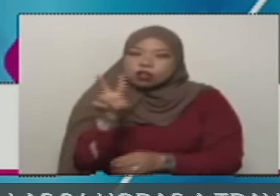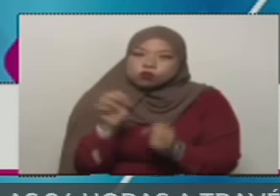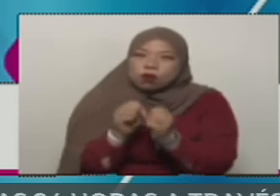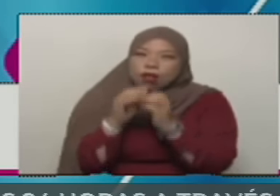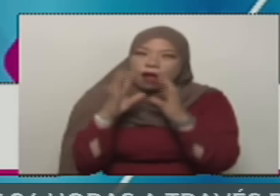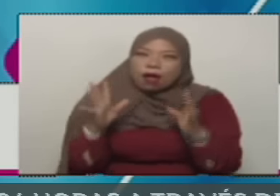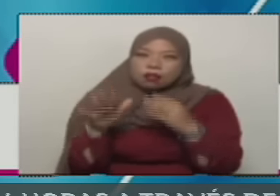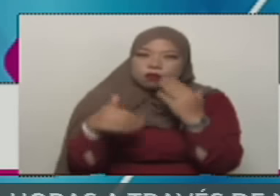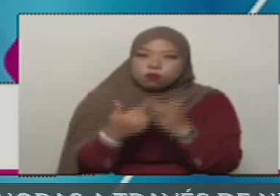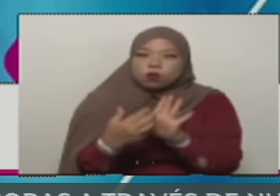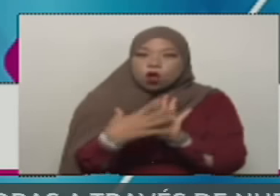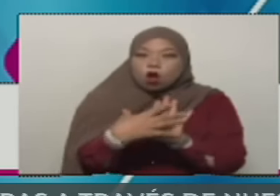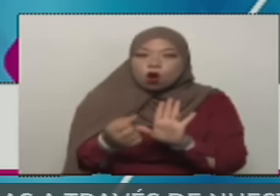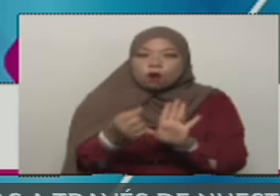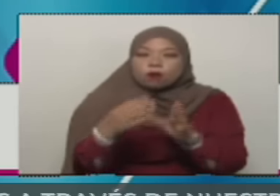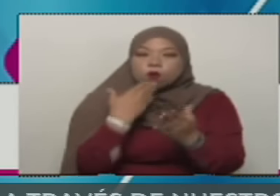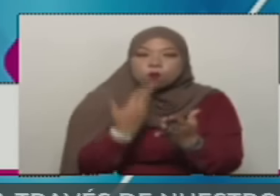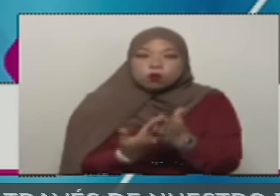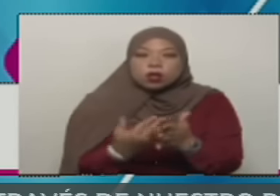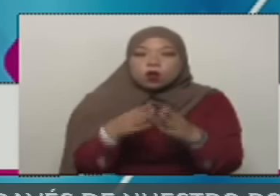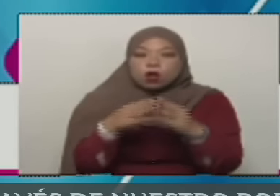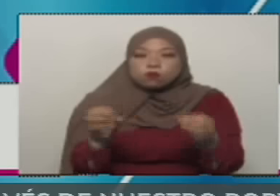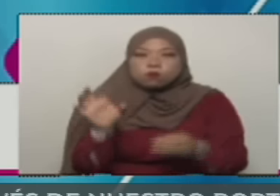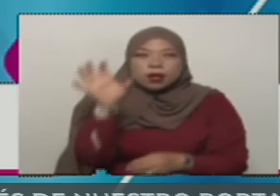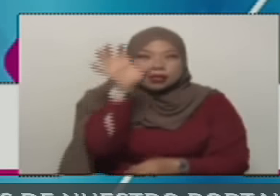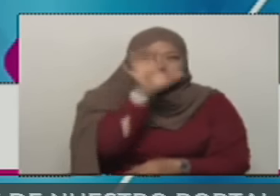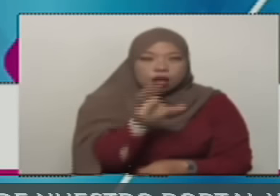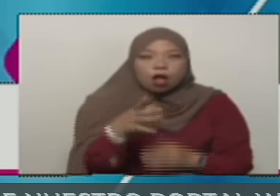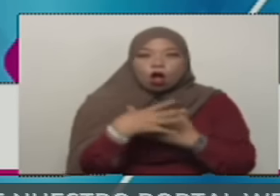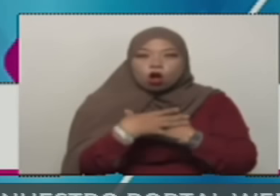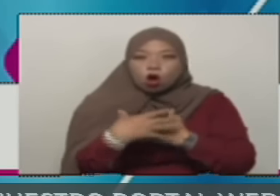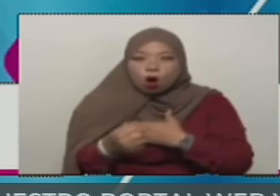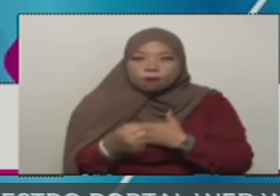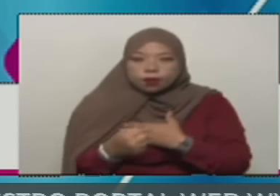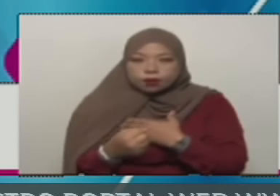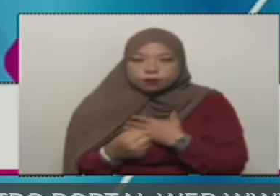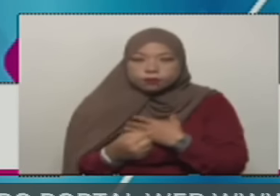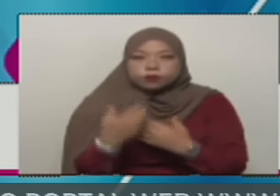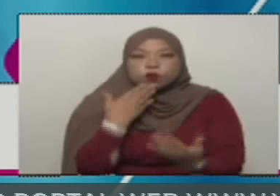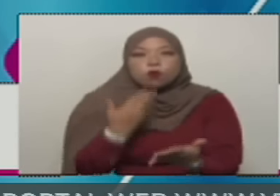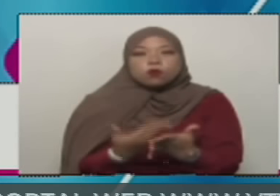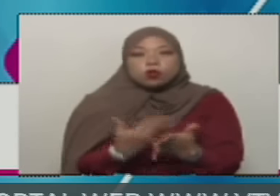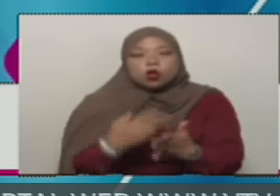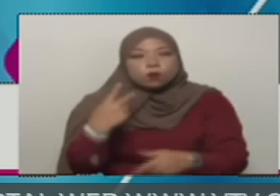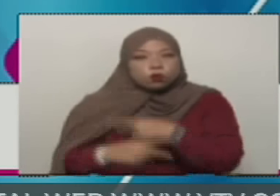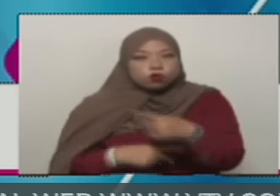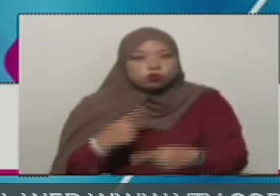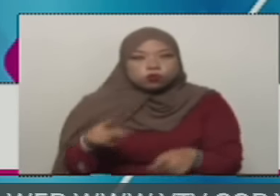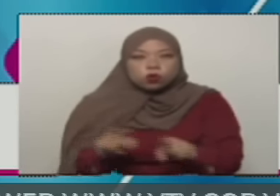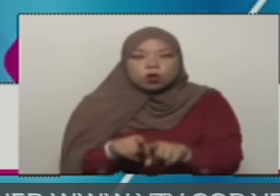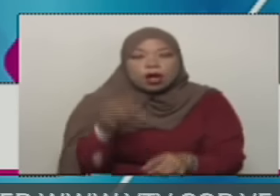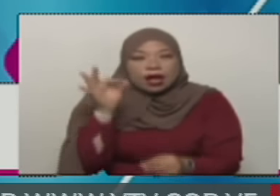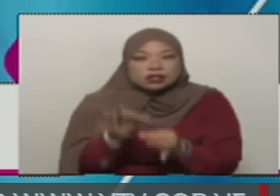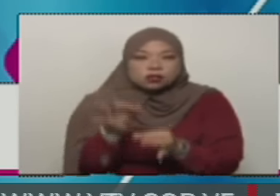en referencia mundial, porque va a ser un proyecto productivo,